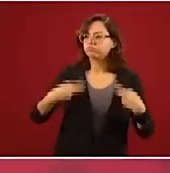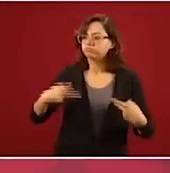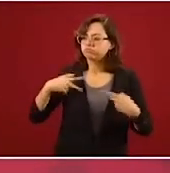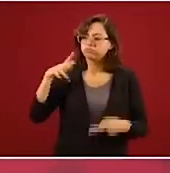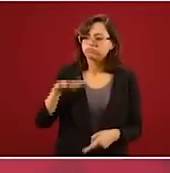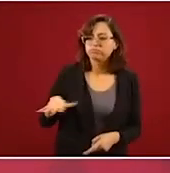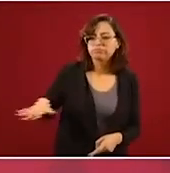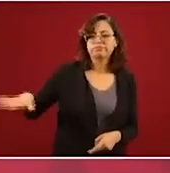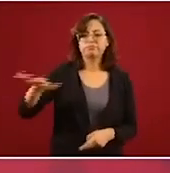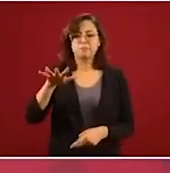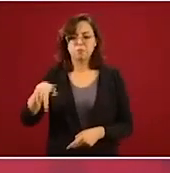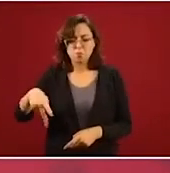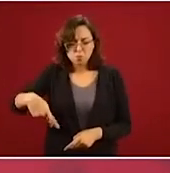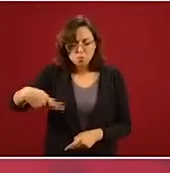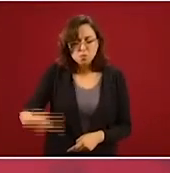y